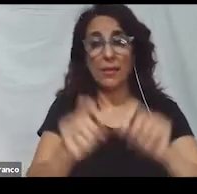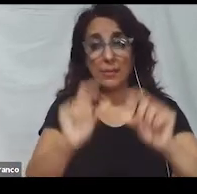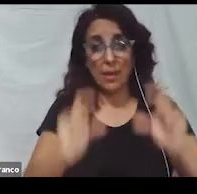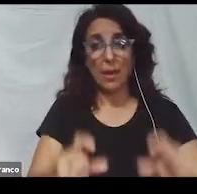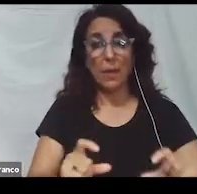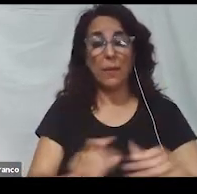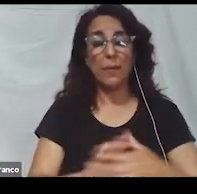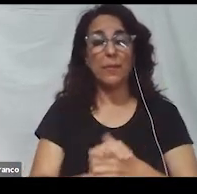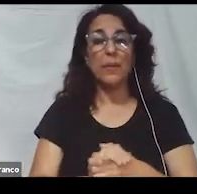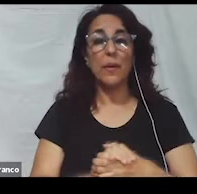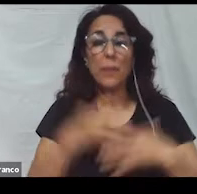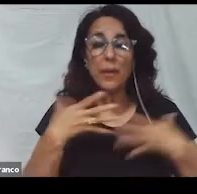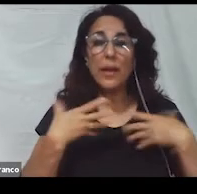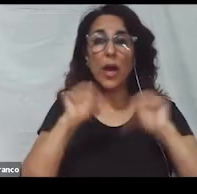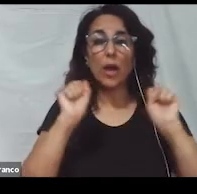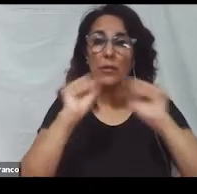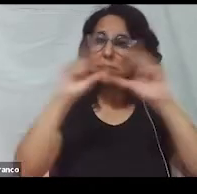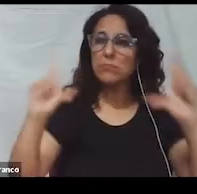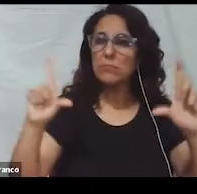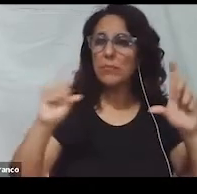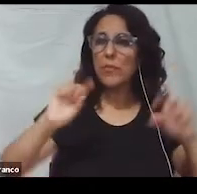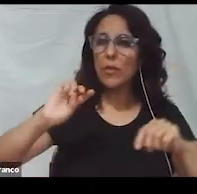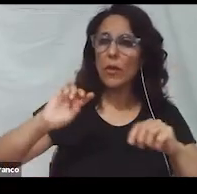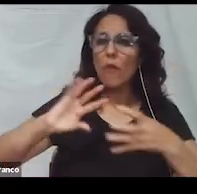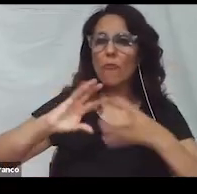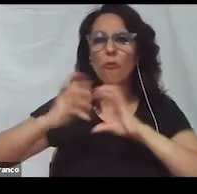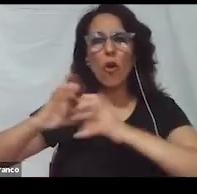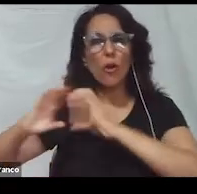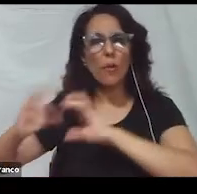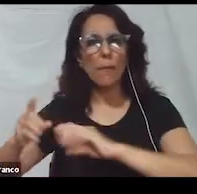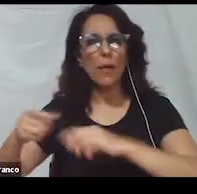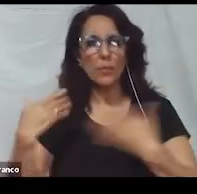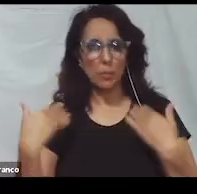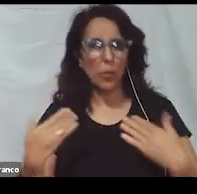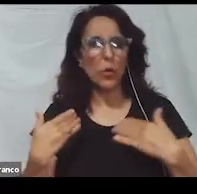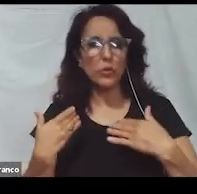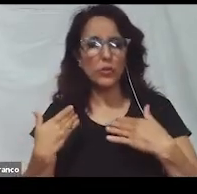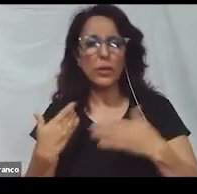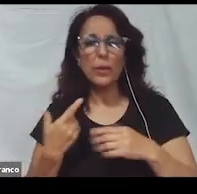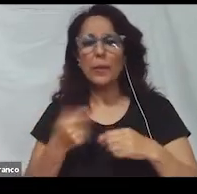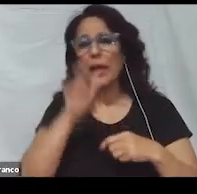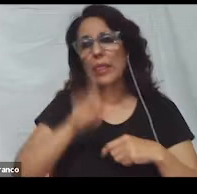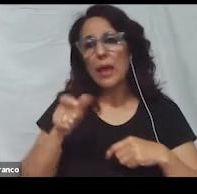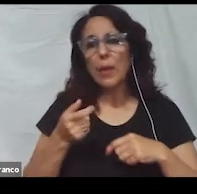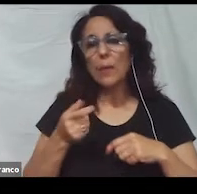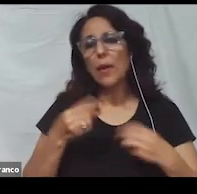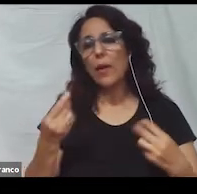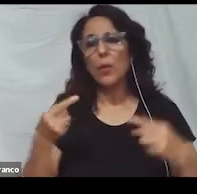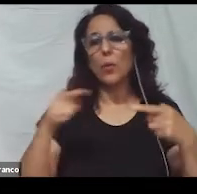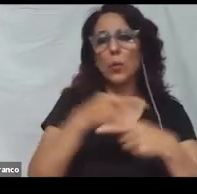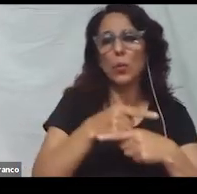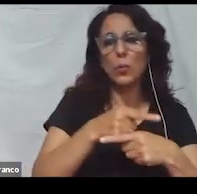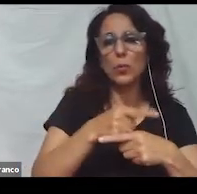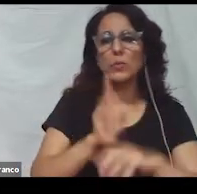ahí abajo, van a encontrar que hay otras formas posibles, porque obviamente hay tablas unidas, hay tablas